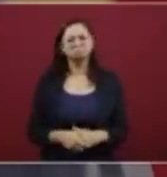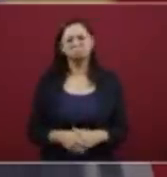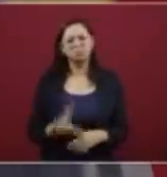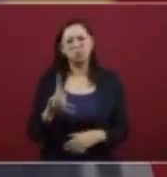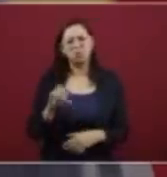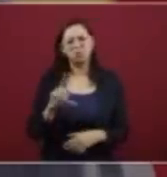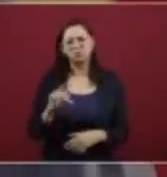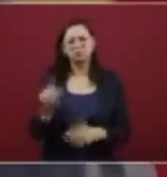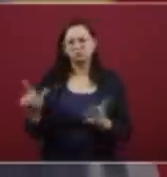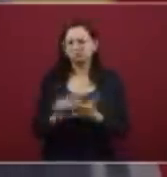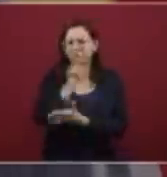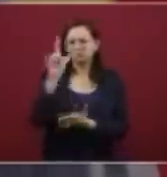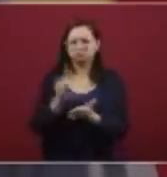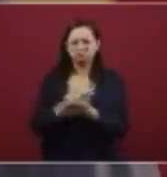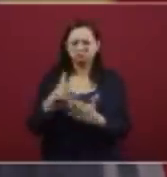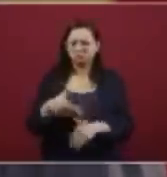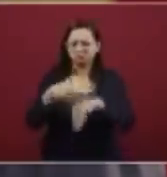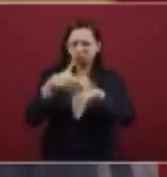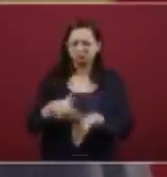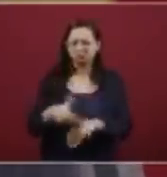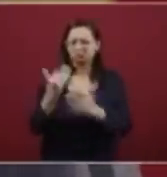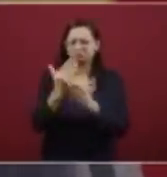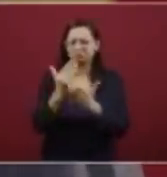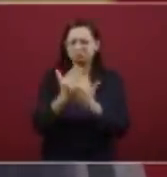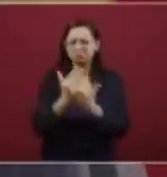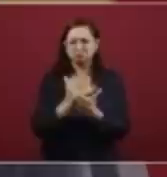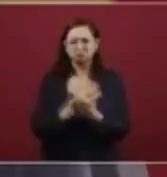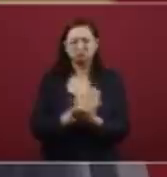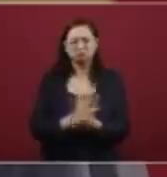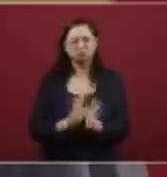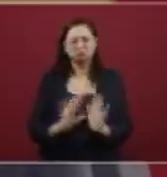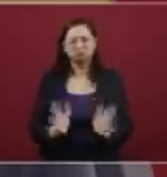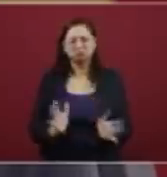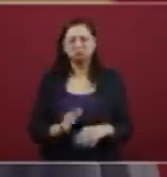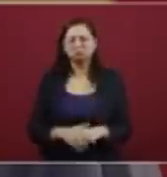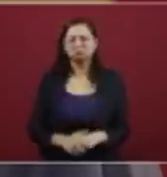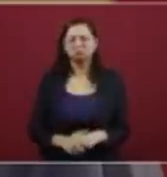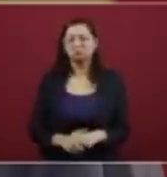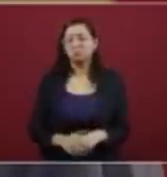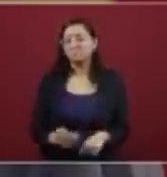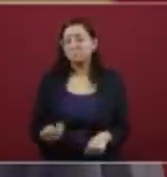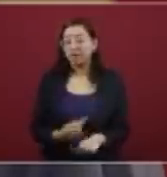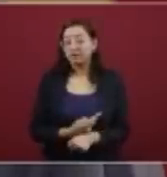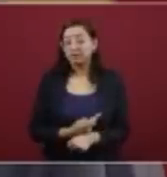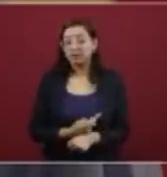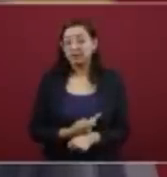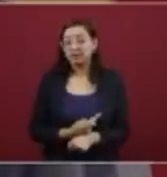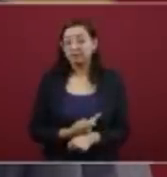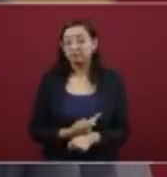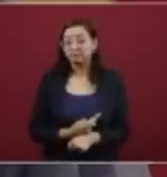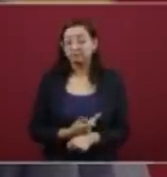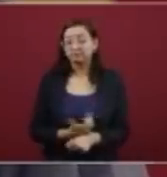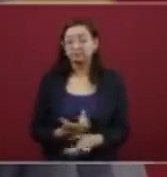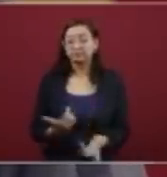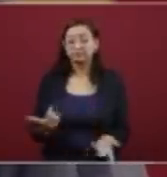legalmente. Lo que se encontró es de que había